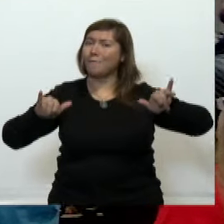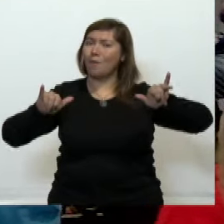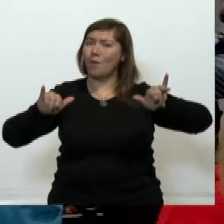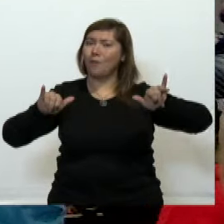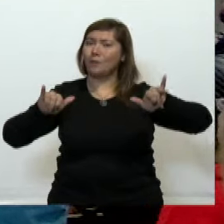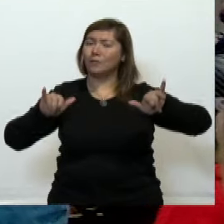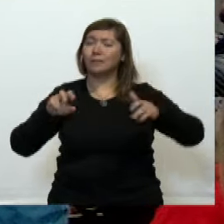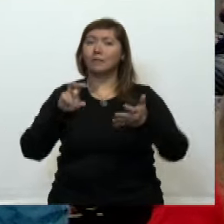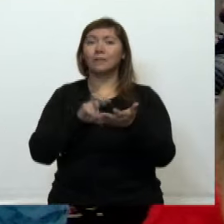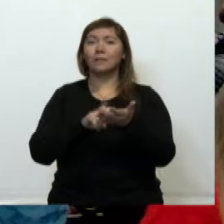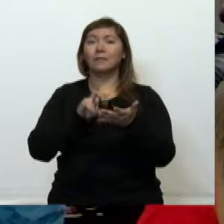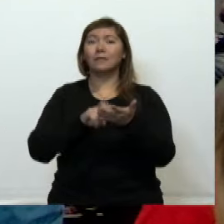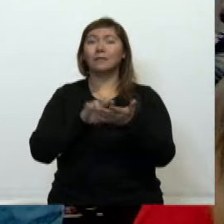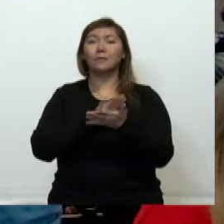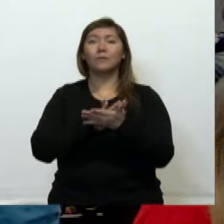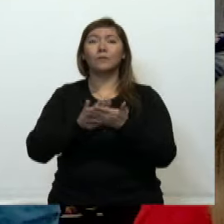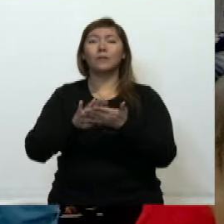proclamamos un nuevo